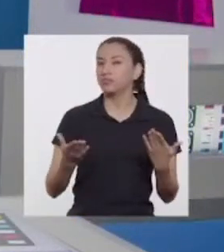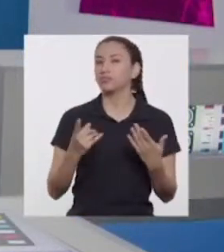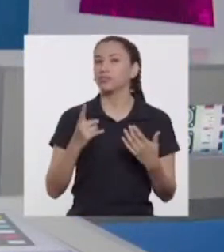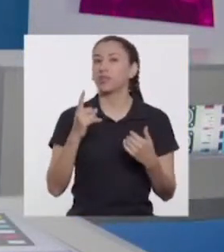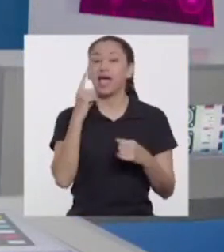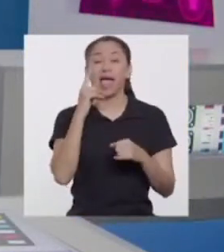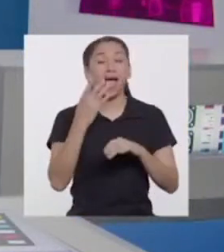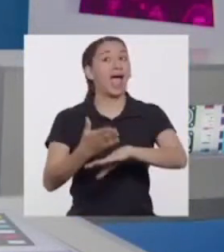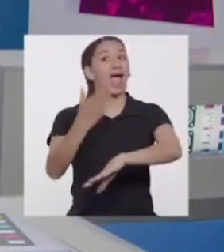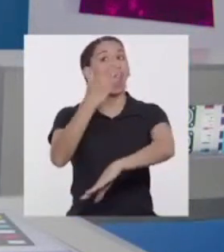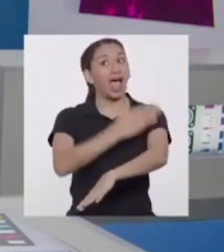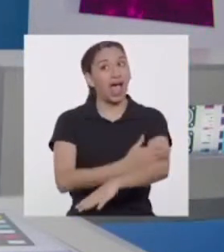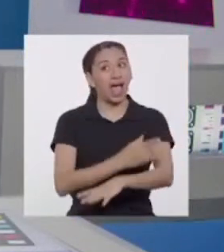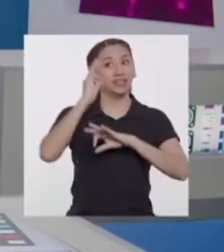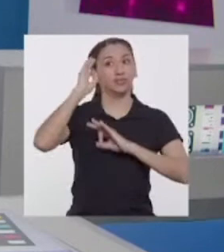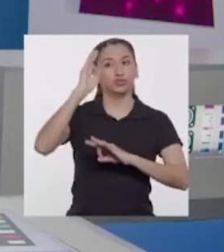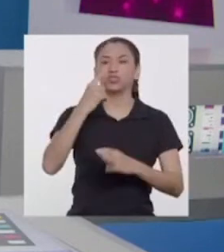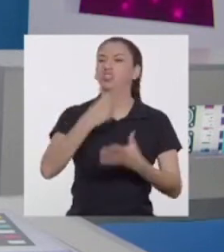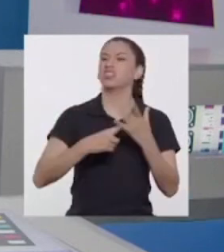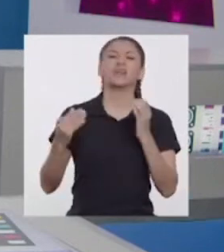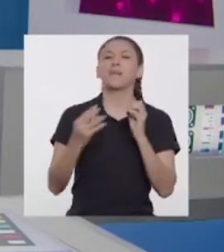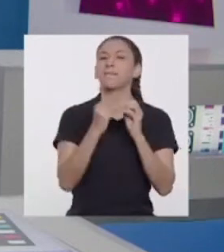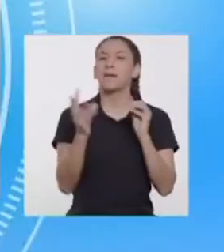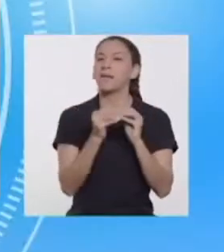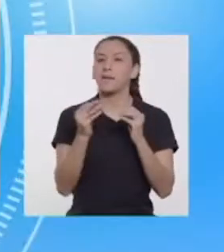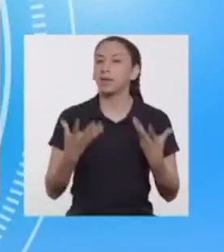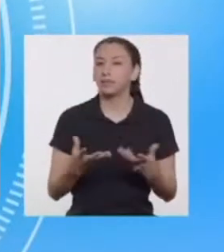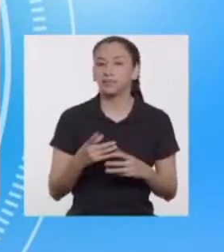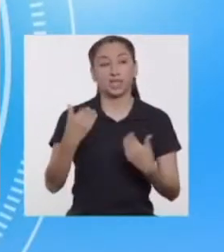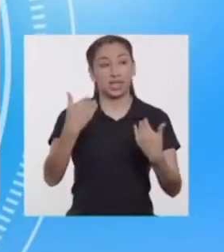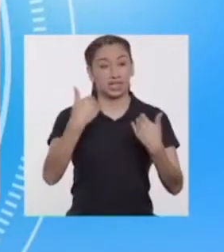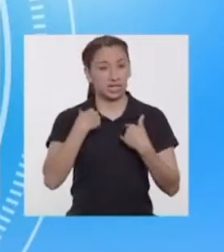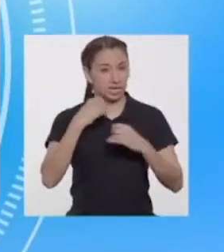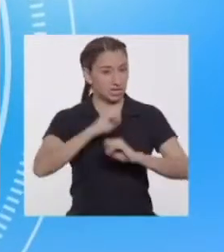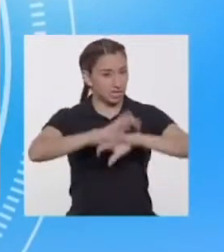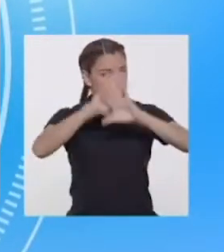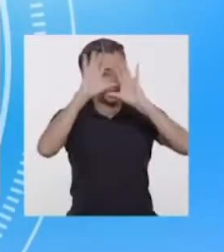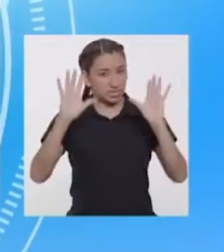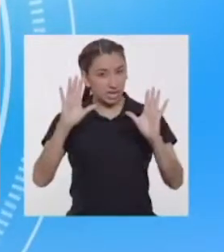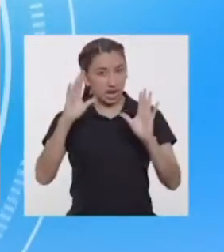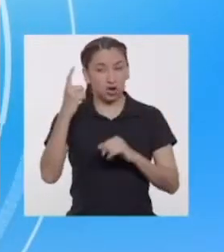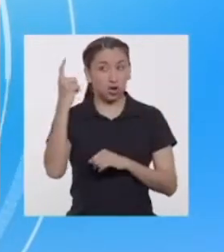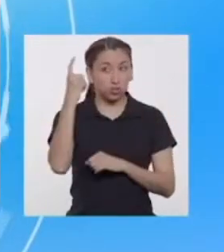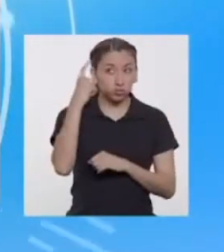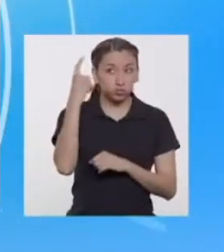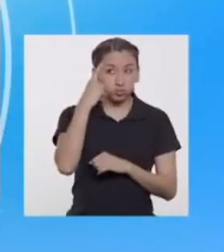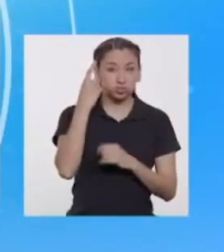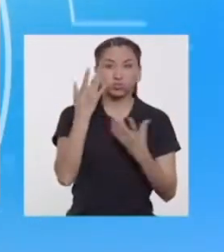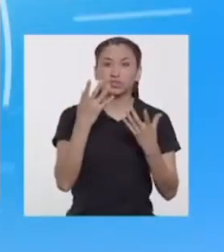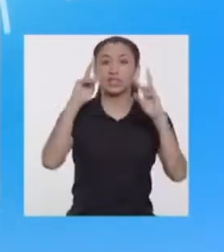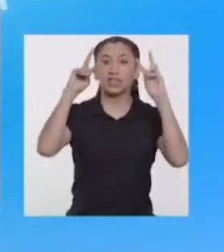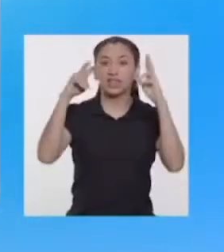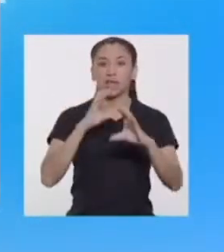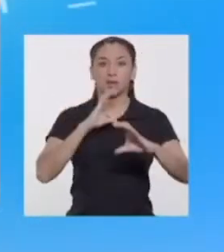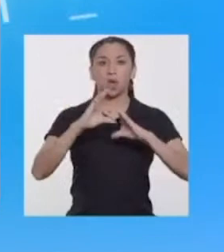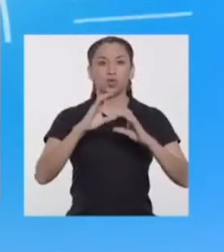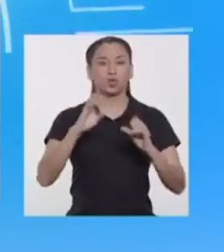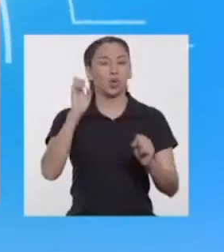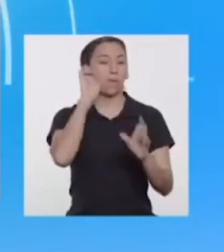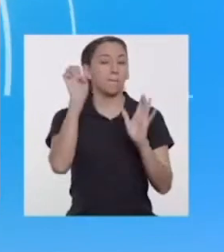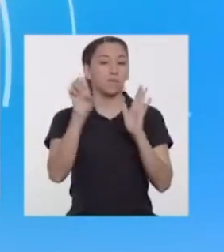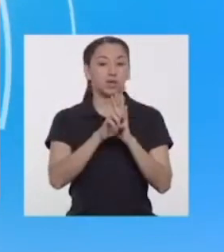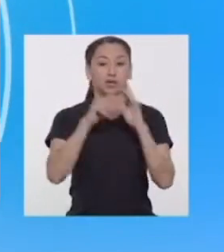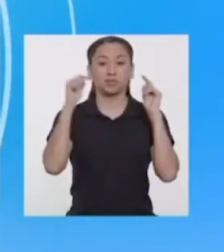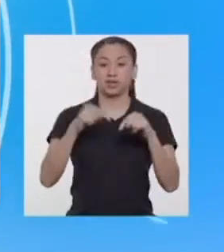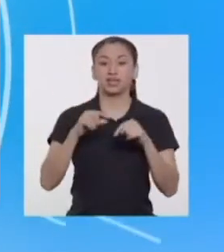en cuenta antes de la exposición? Tener bien claro es nuestro propósito comunicativo. Por ejemplo,